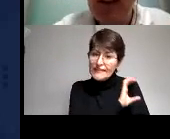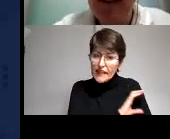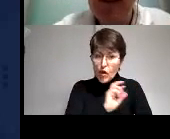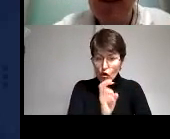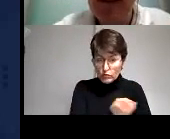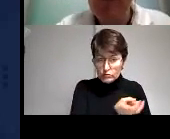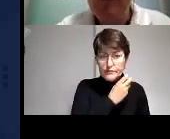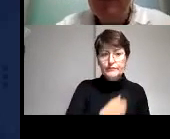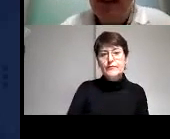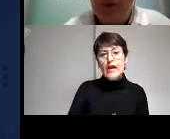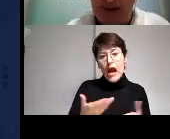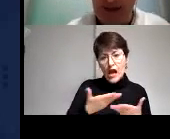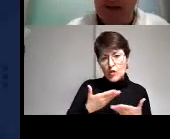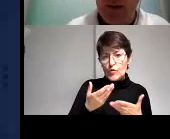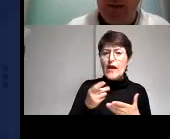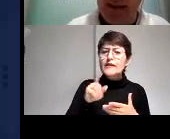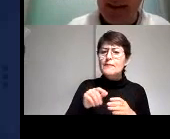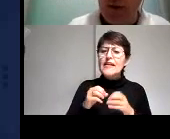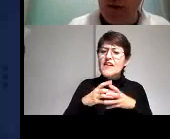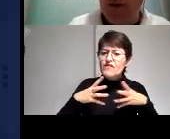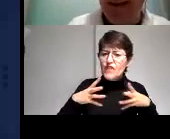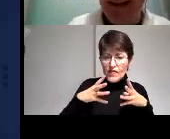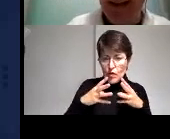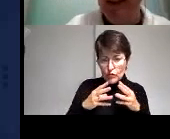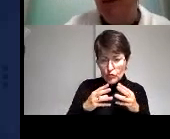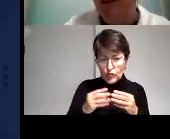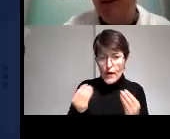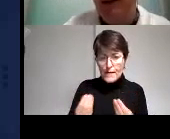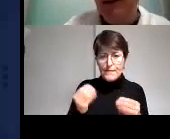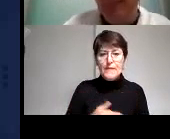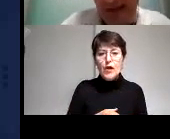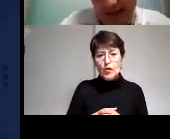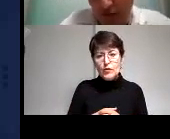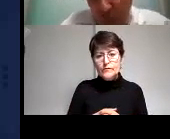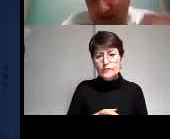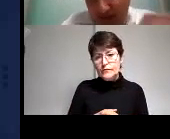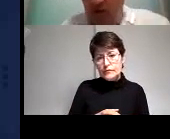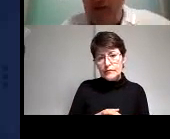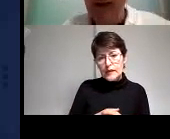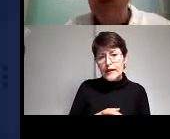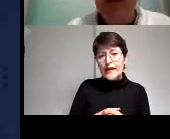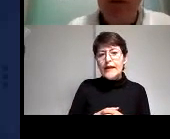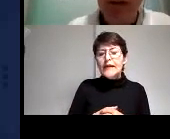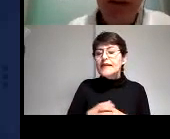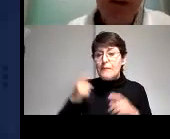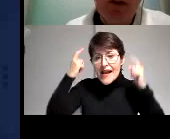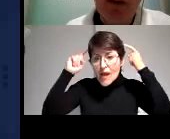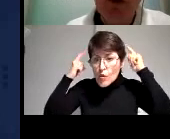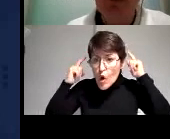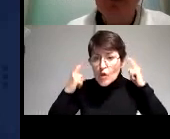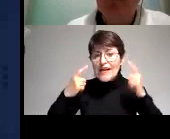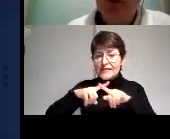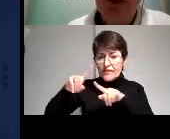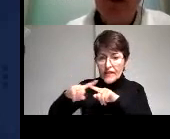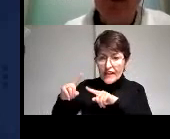neuroprotectores en ese sentido, que todas las enfermedades neurodegenerativas en las que subyace, como comentábamos, un proceso inflamatorio